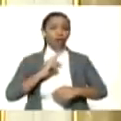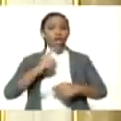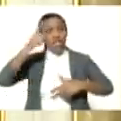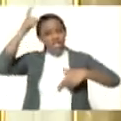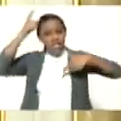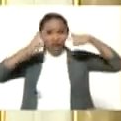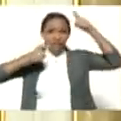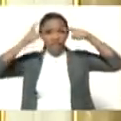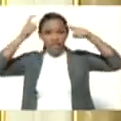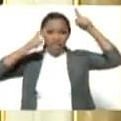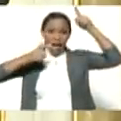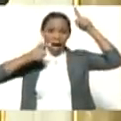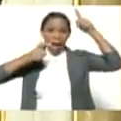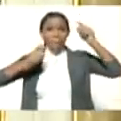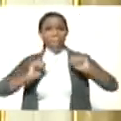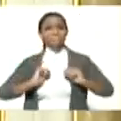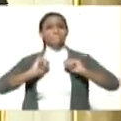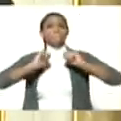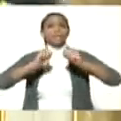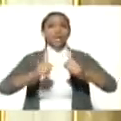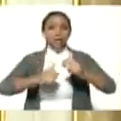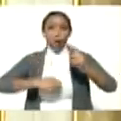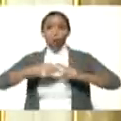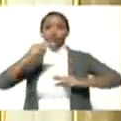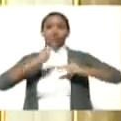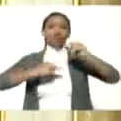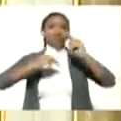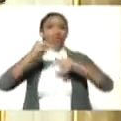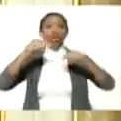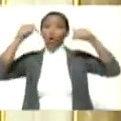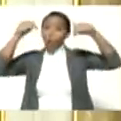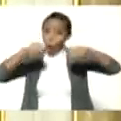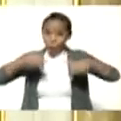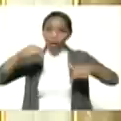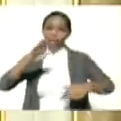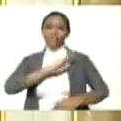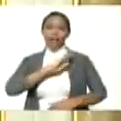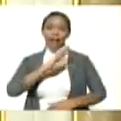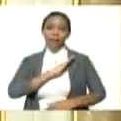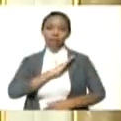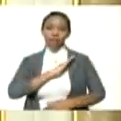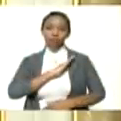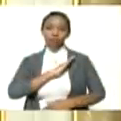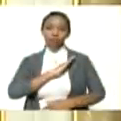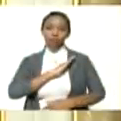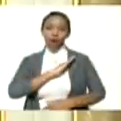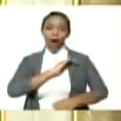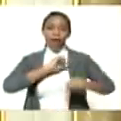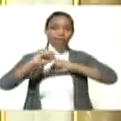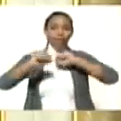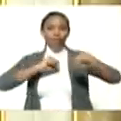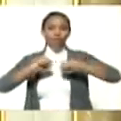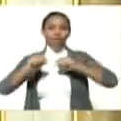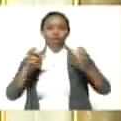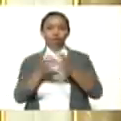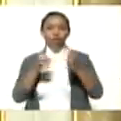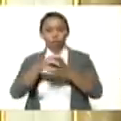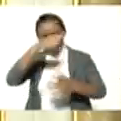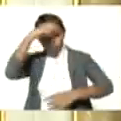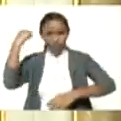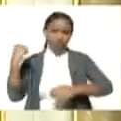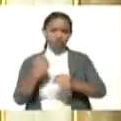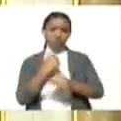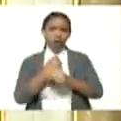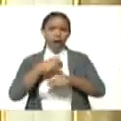chavista para iniciar la construcción de lo que hoy tenemos en el movimiento sindical y obrero en